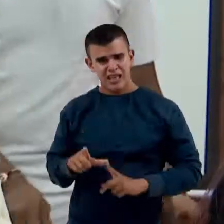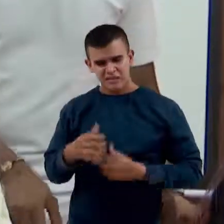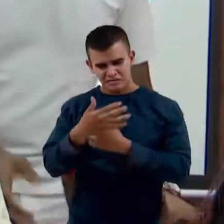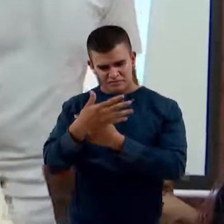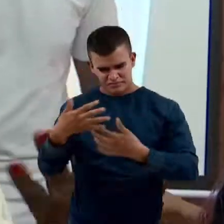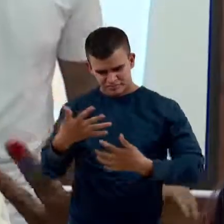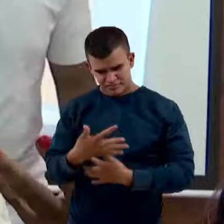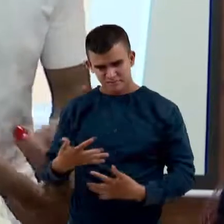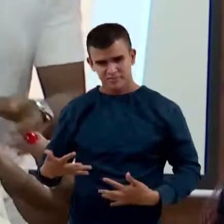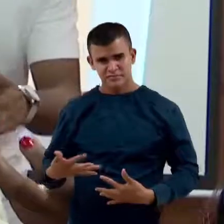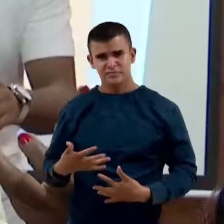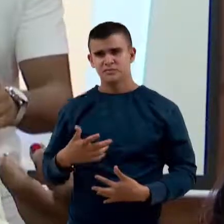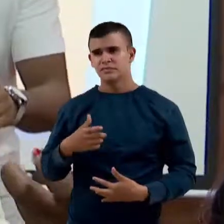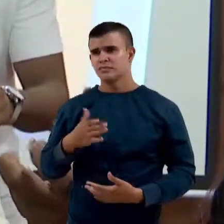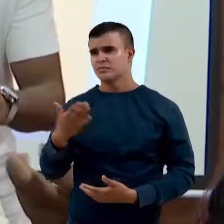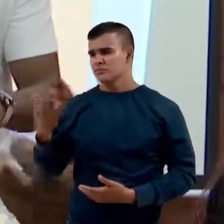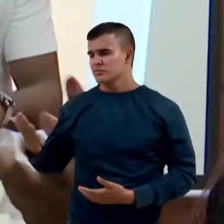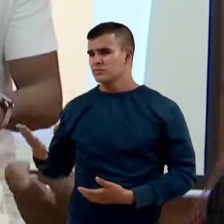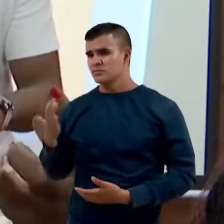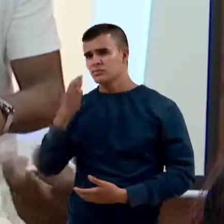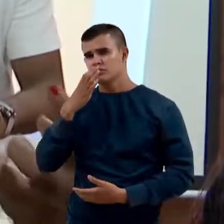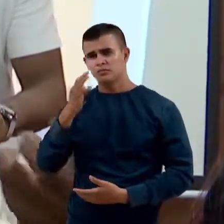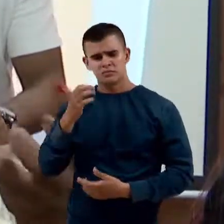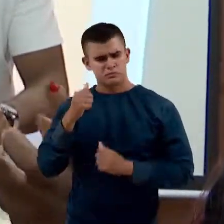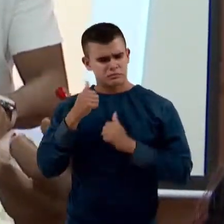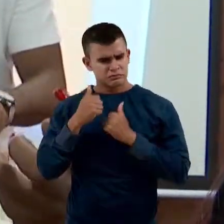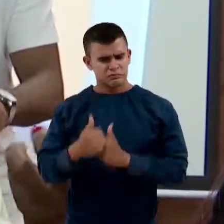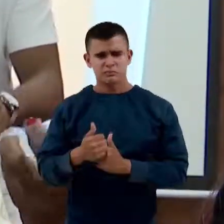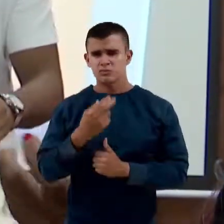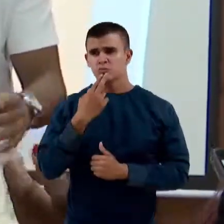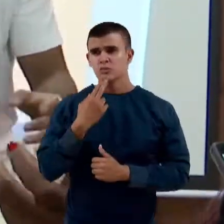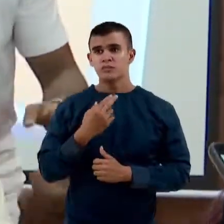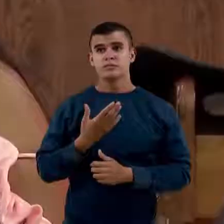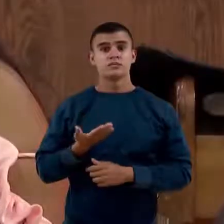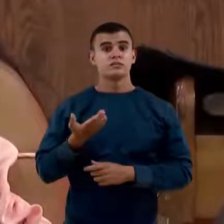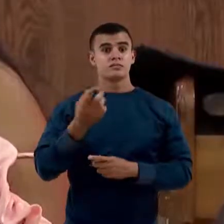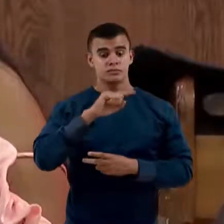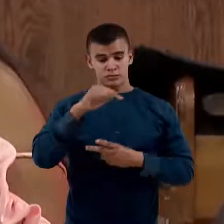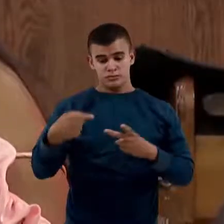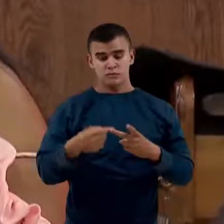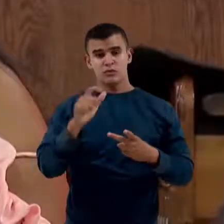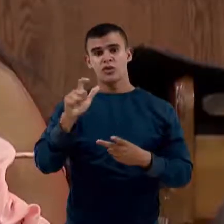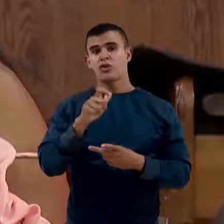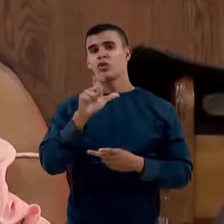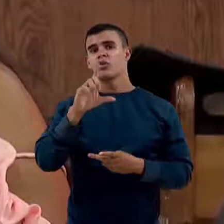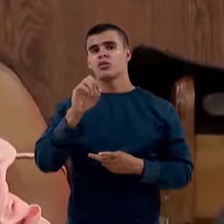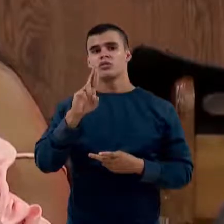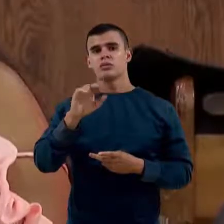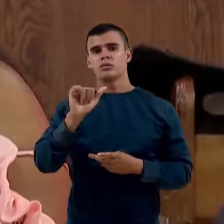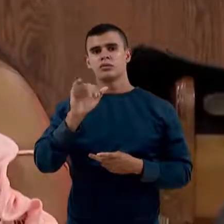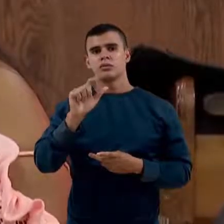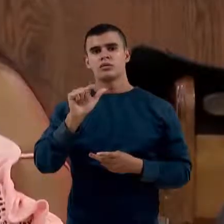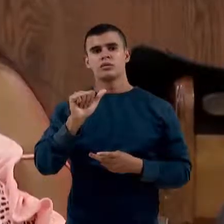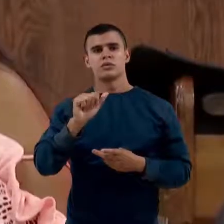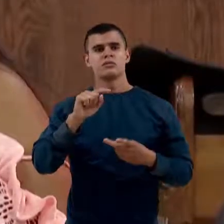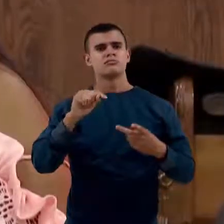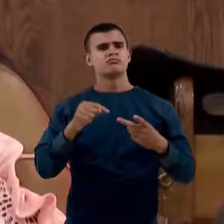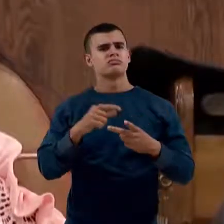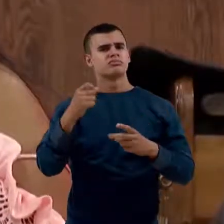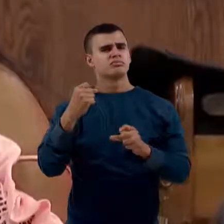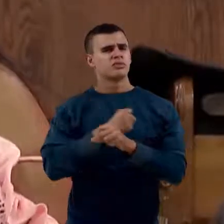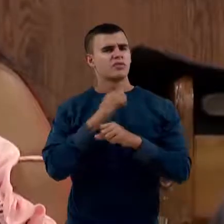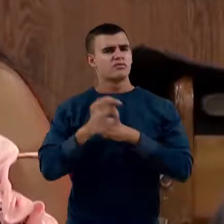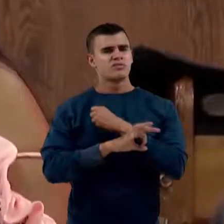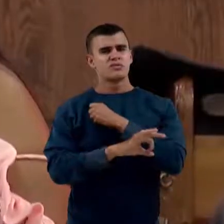composición, toda, y esa persona de él, esa calidad humana. Gloria Perea es psicóloga y cantadora de música